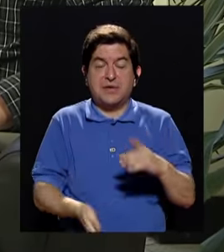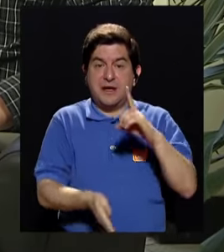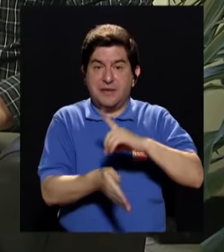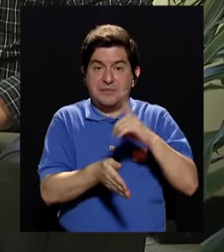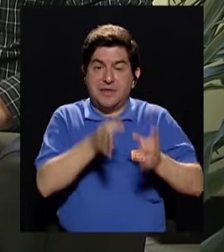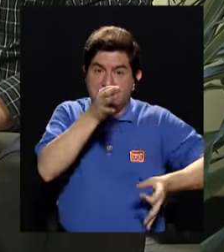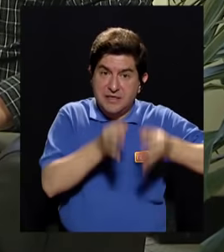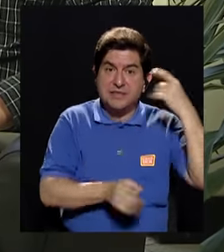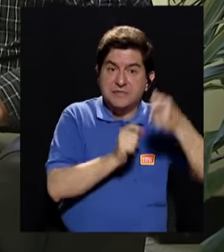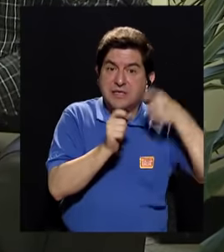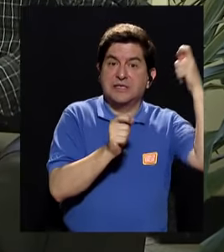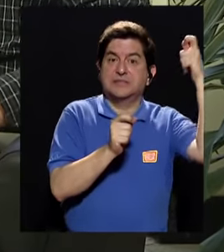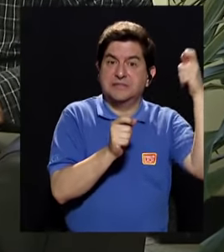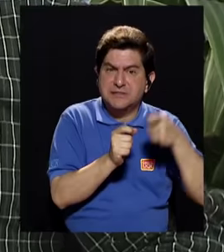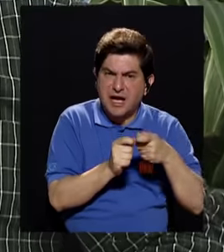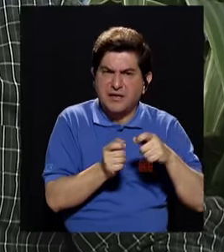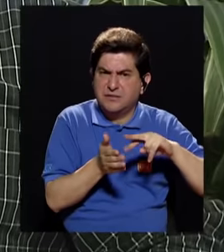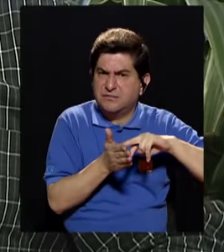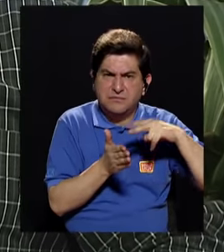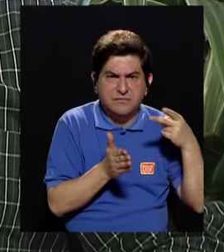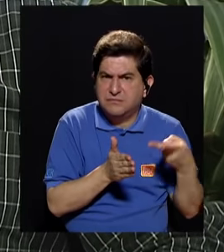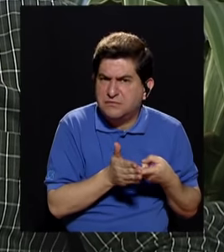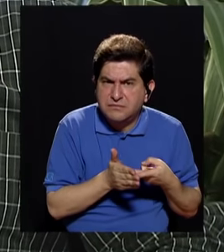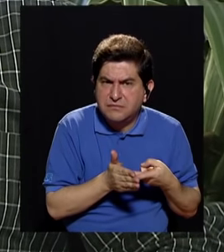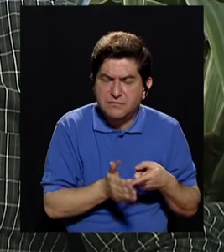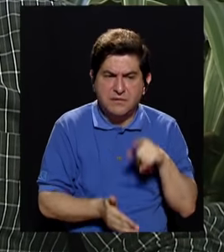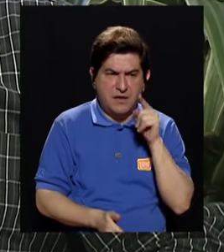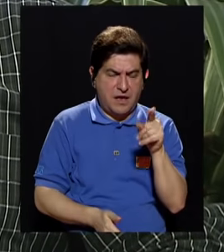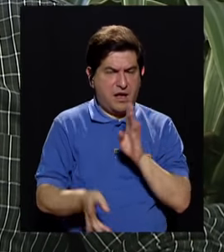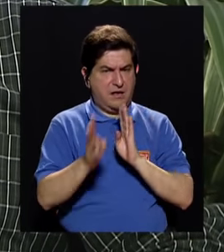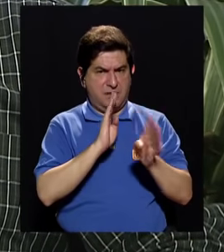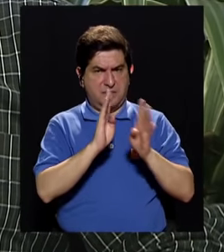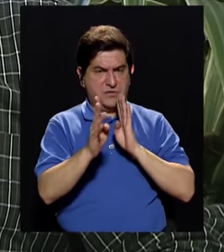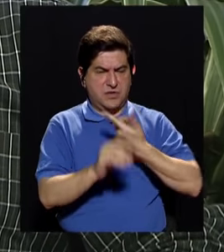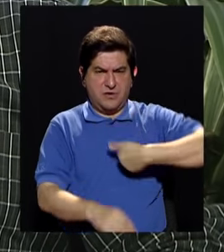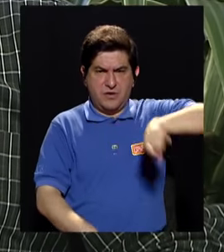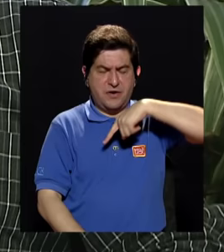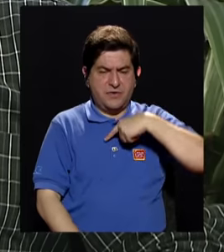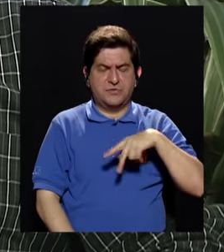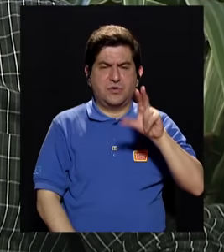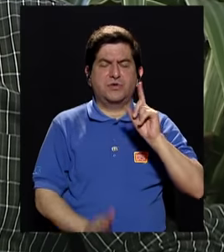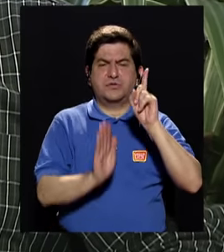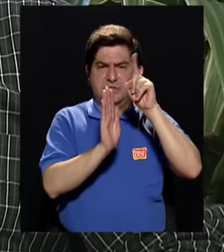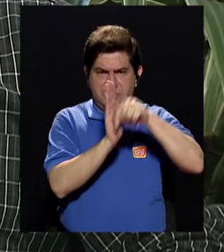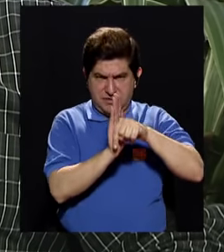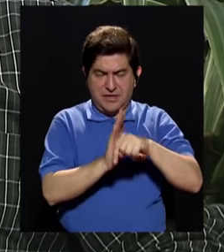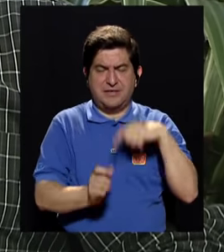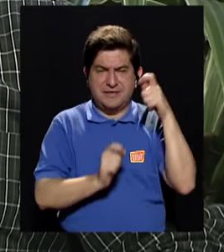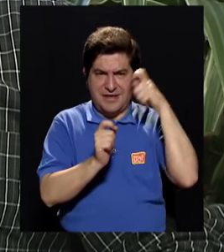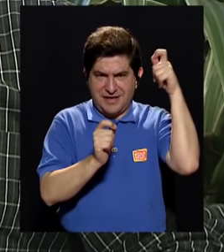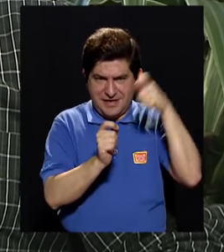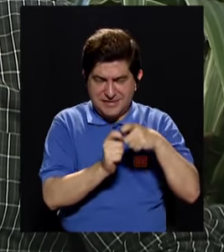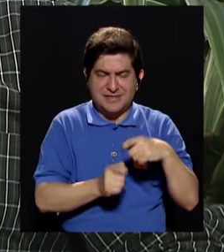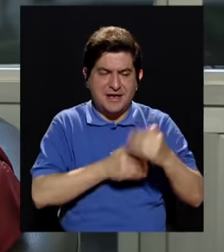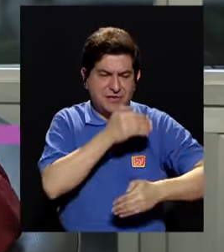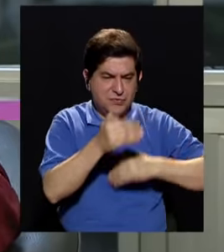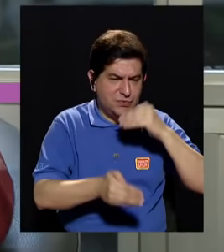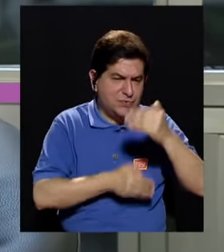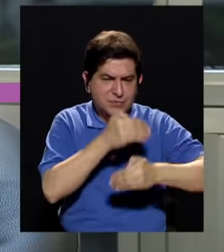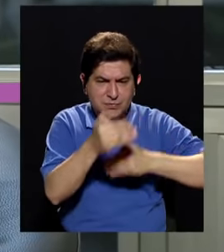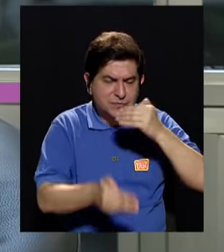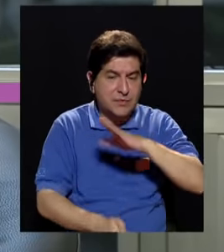medicina forense propiamente de qué se trata bueno eso lo vamos a conversar en estos 30 minutos y específicamente los